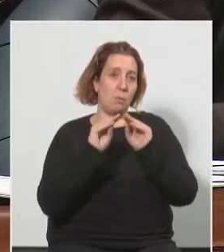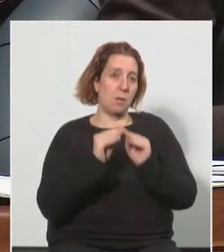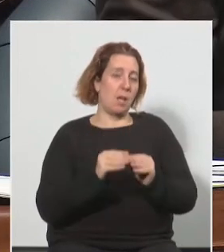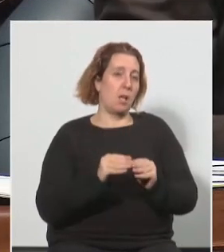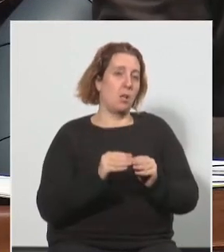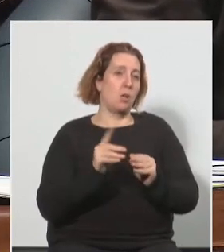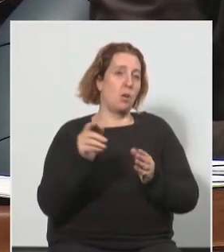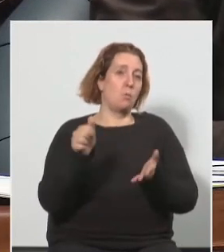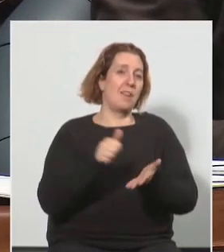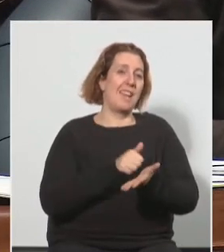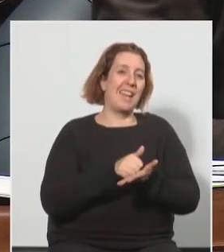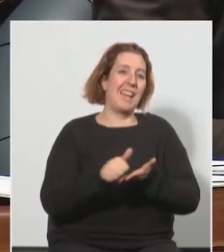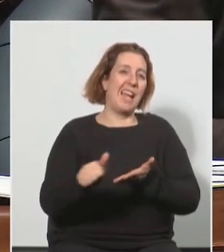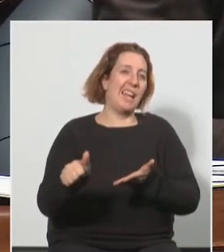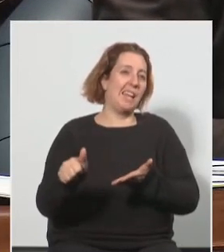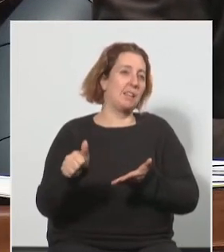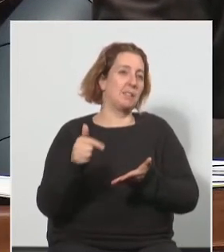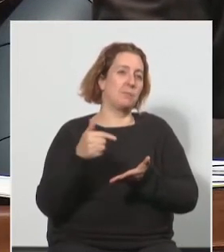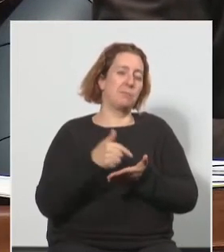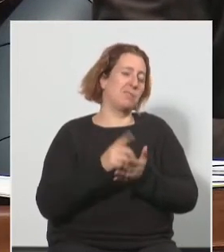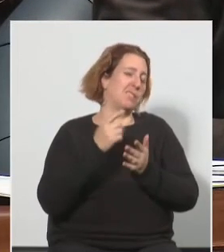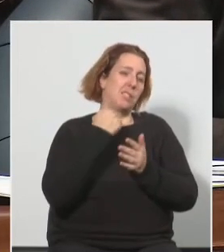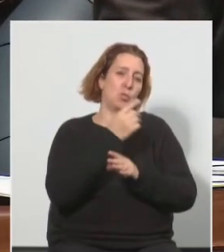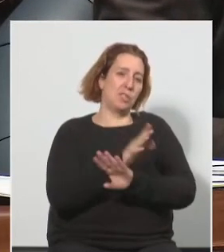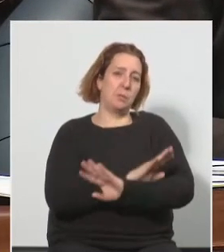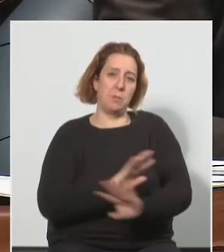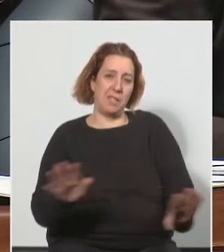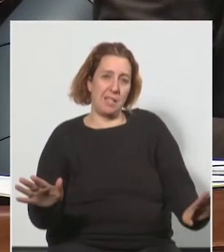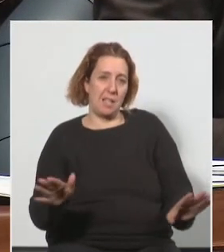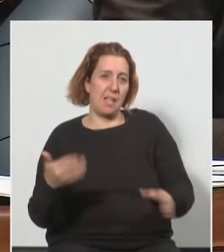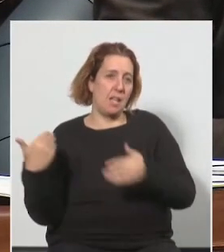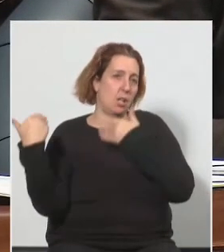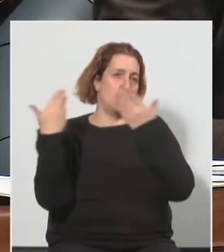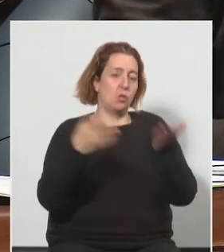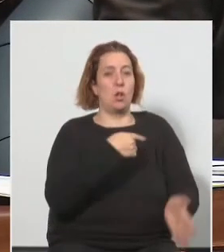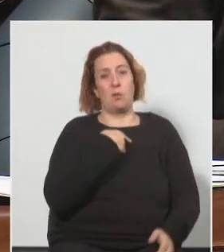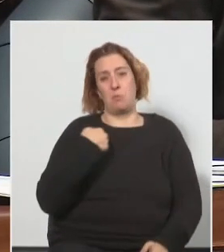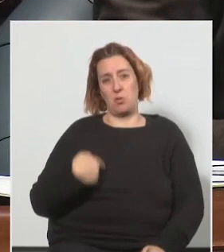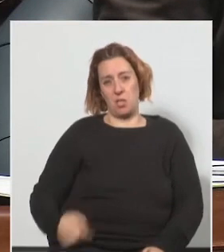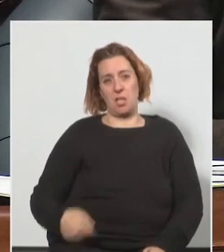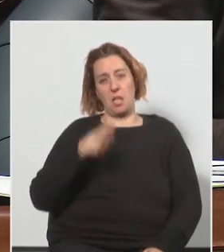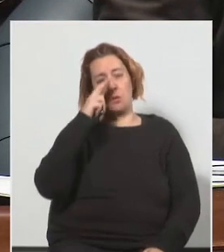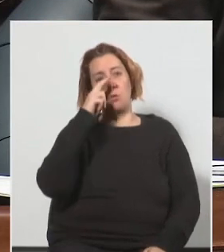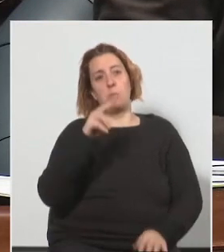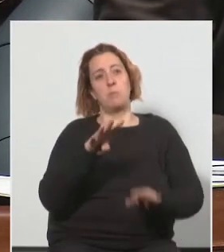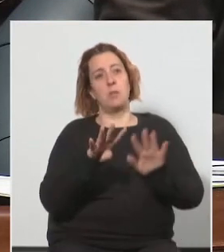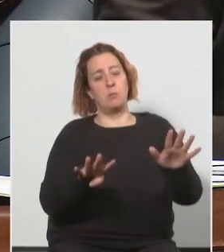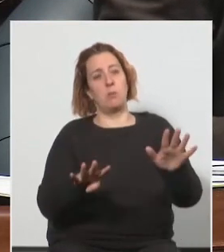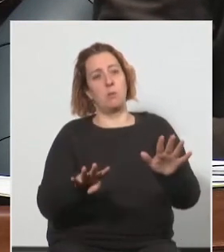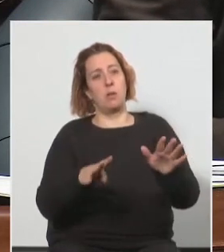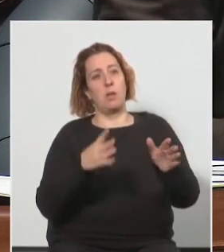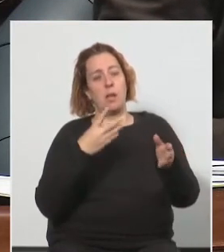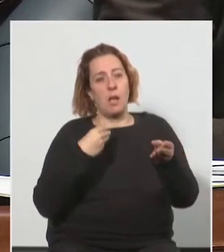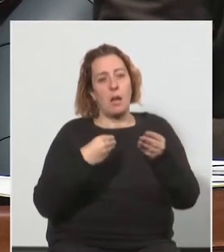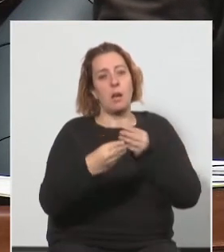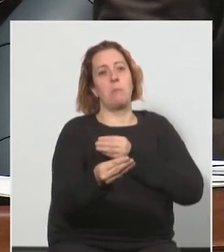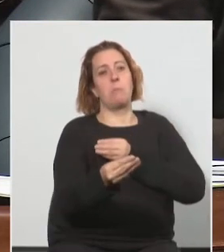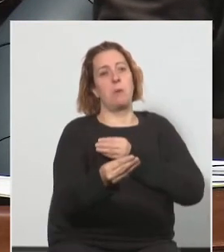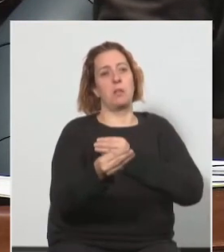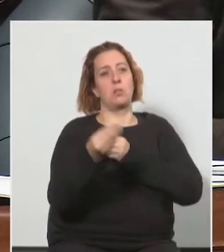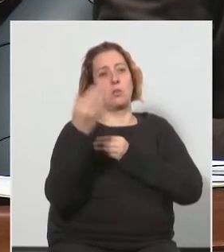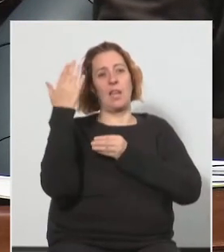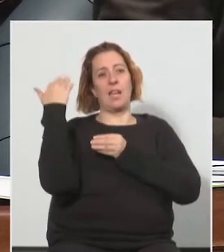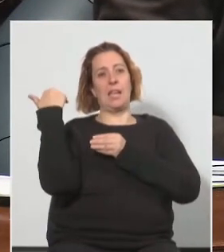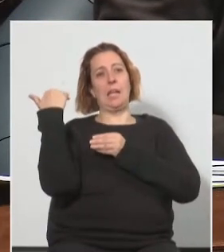operando con un escáner totalmente obsoleto donado por China en 2009 en reemplazo